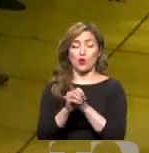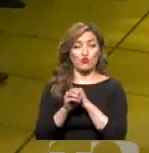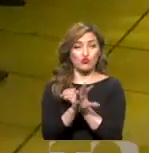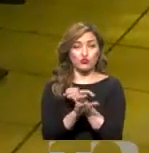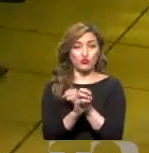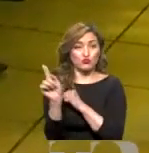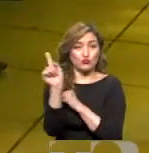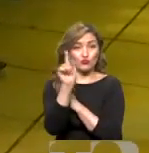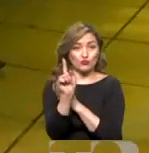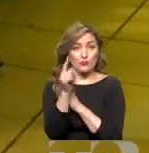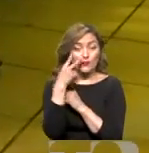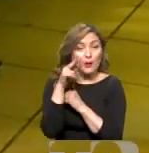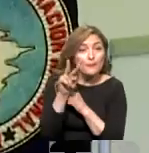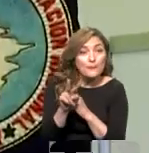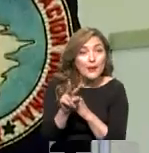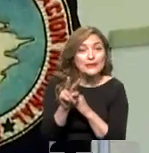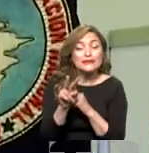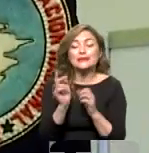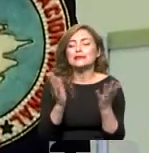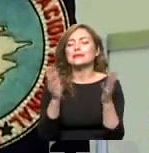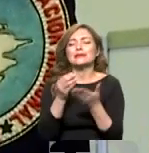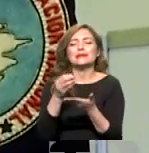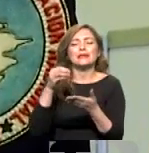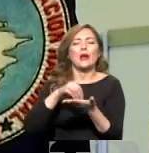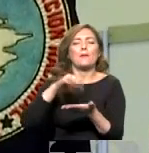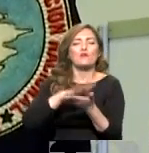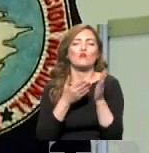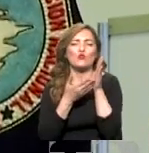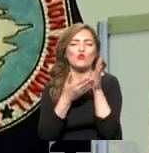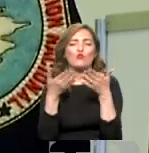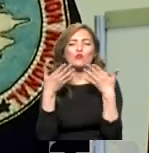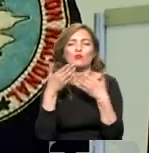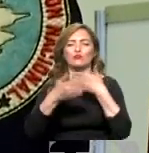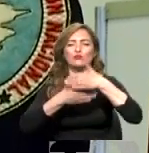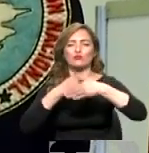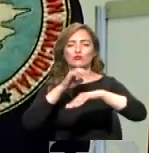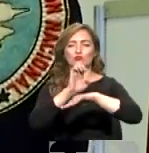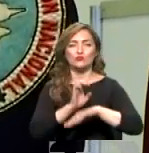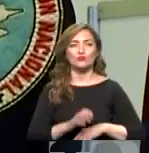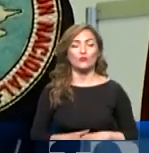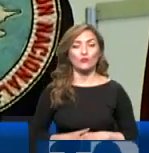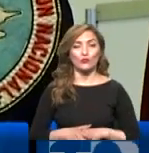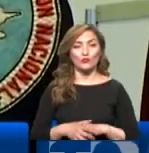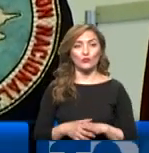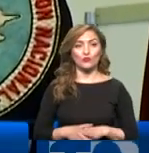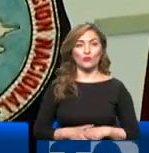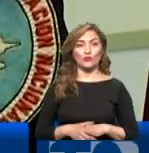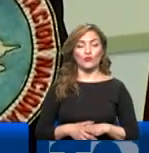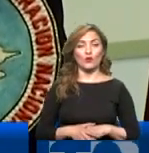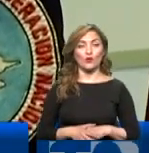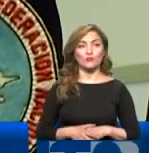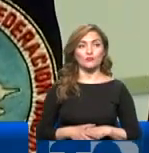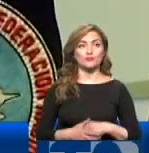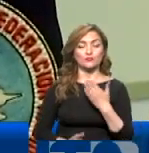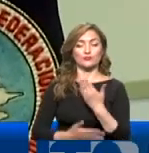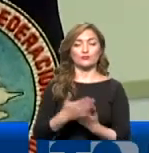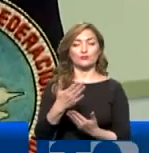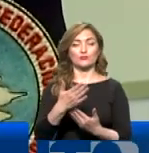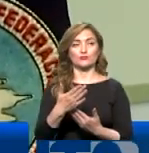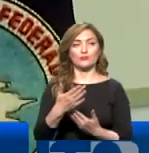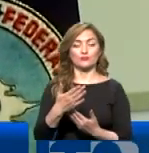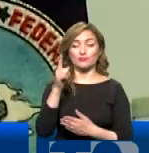ya visualiza lo que sería instaurar el modelo de Guayaquil en el país. ¿Es más fácil hacerlo en el país que en Guayaquil? No,